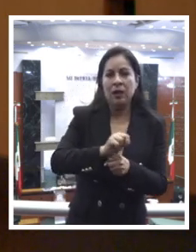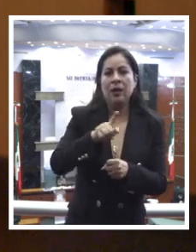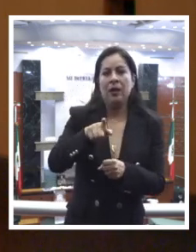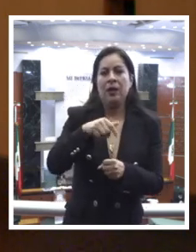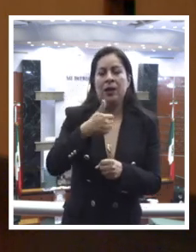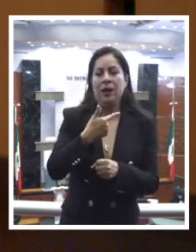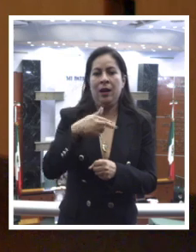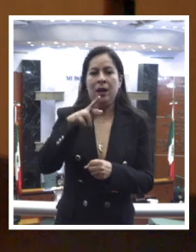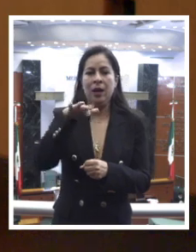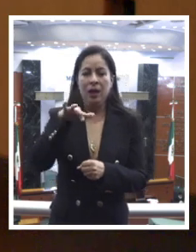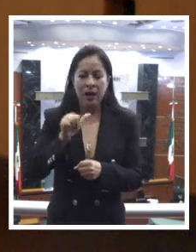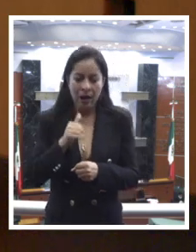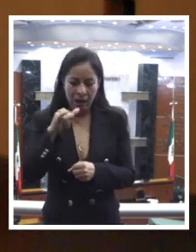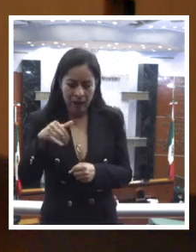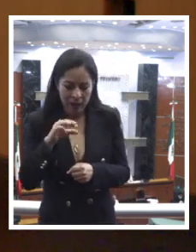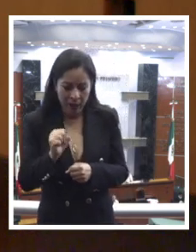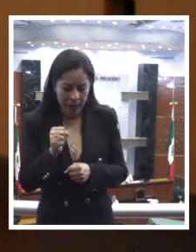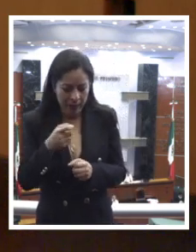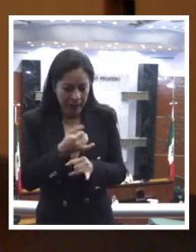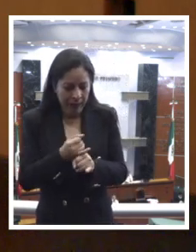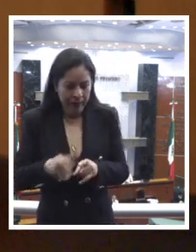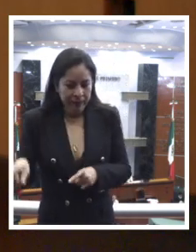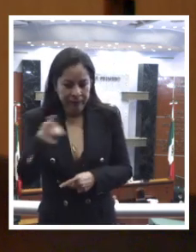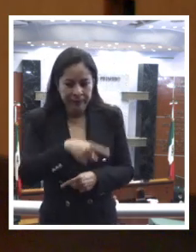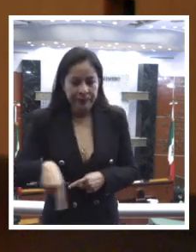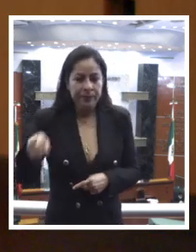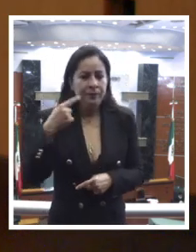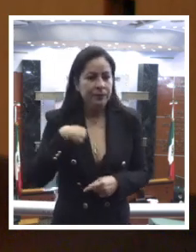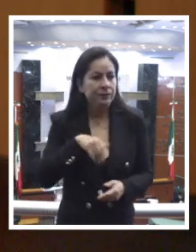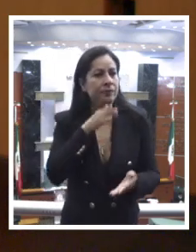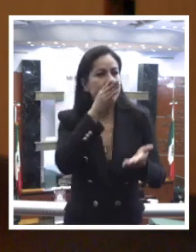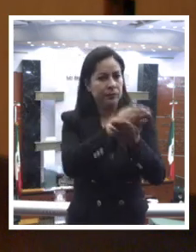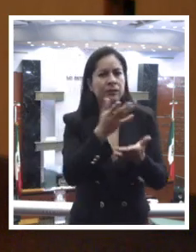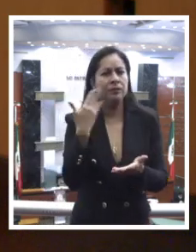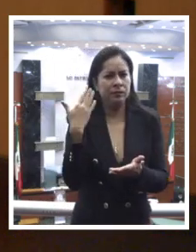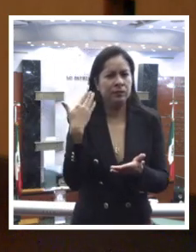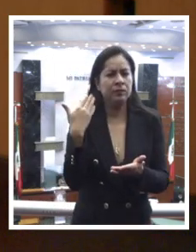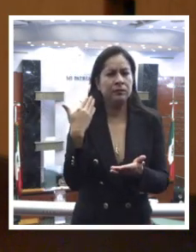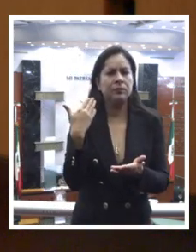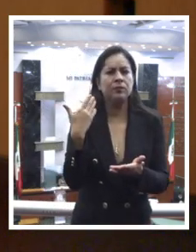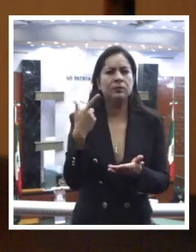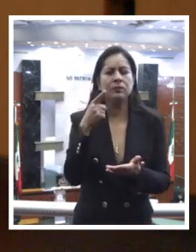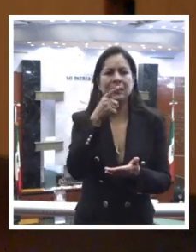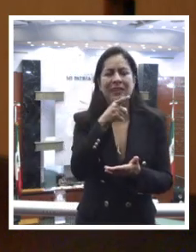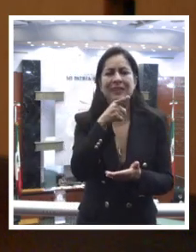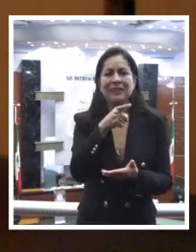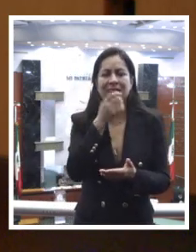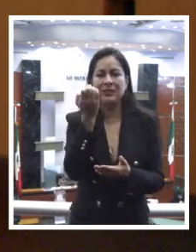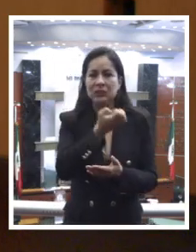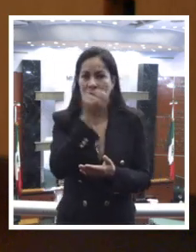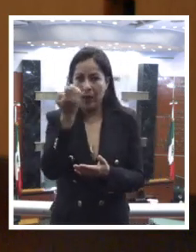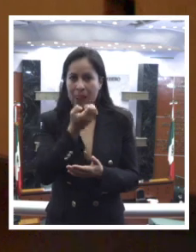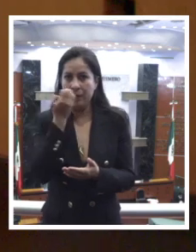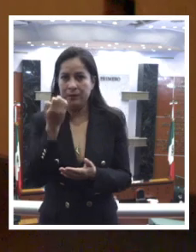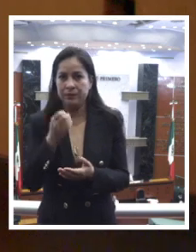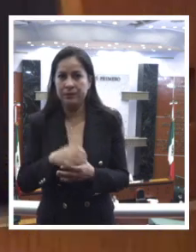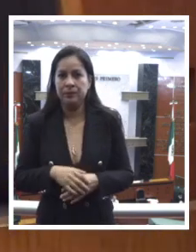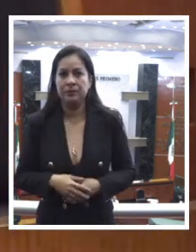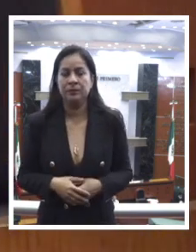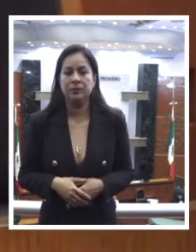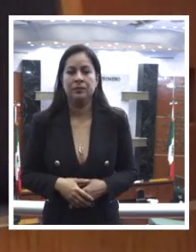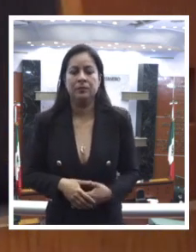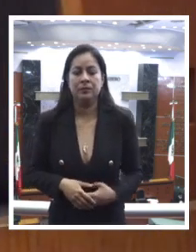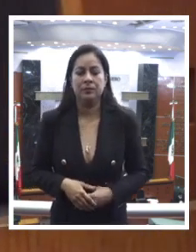Marqués. Quiero informar aquí a ustedes que estuvimos allá recientemente en esa escuela.